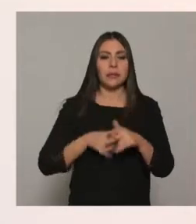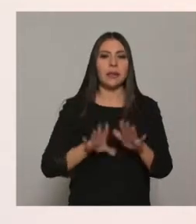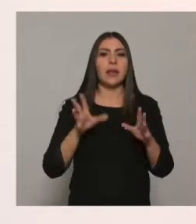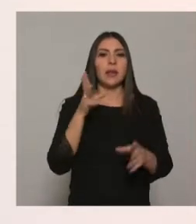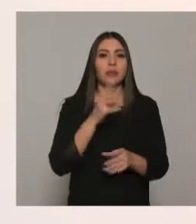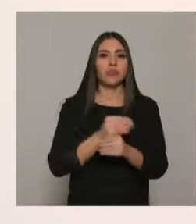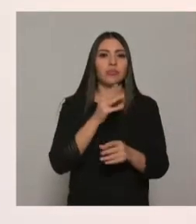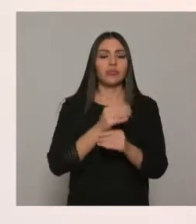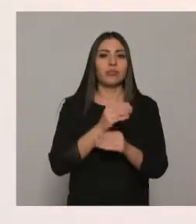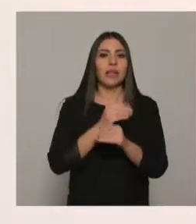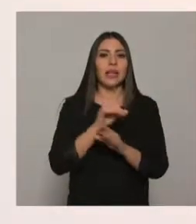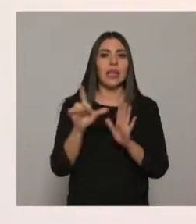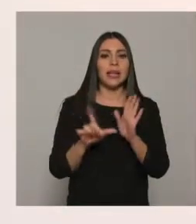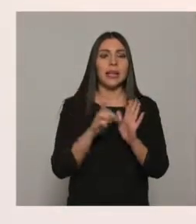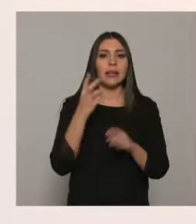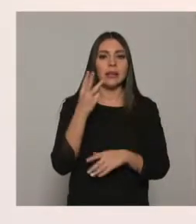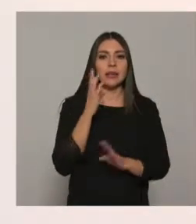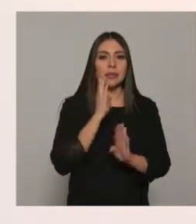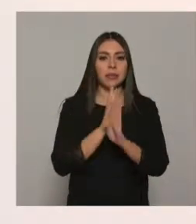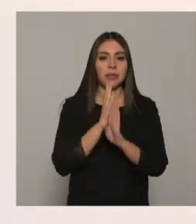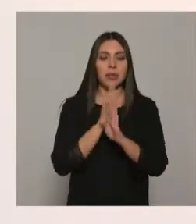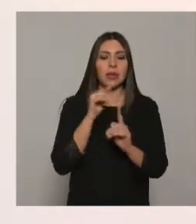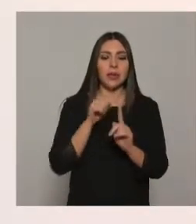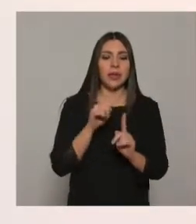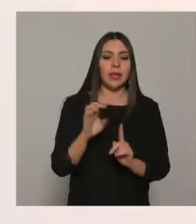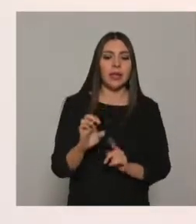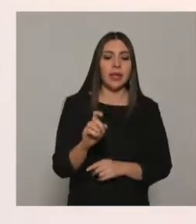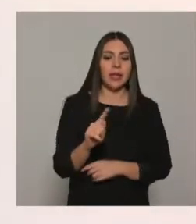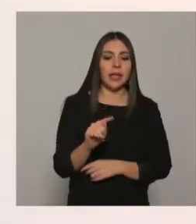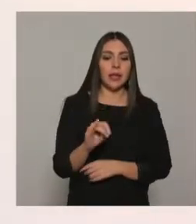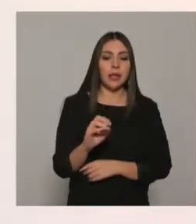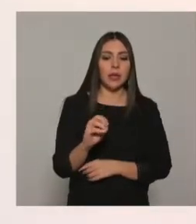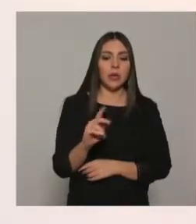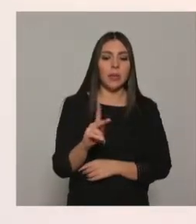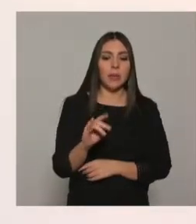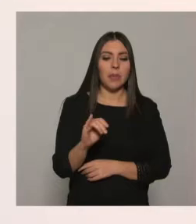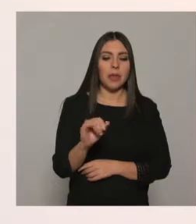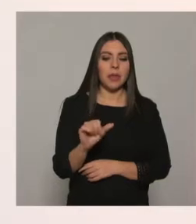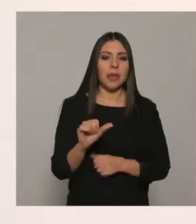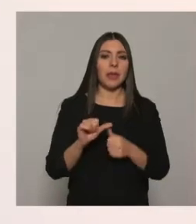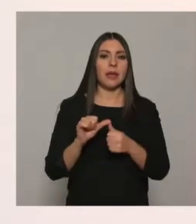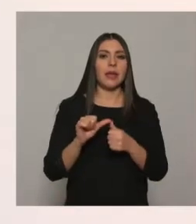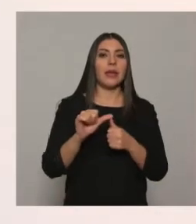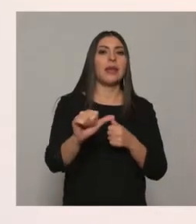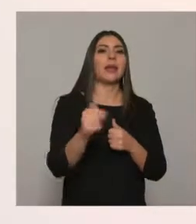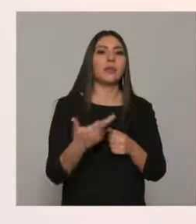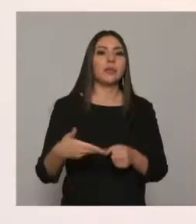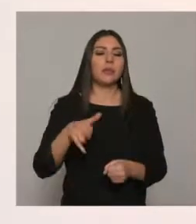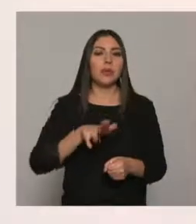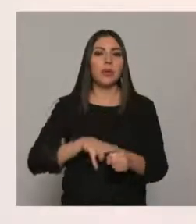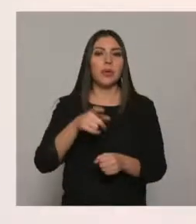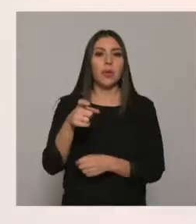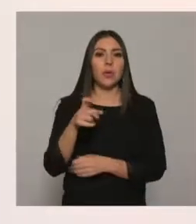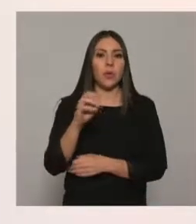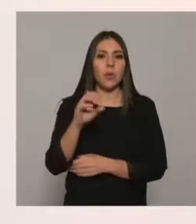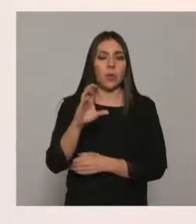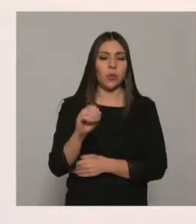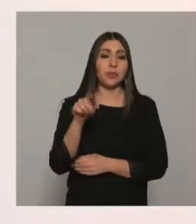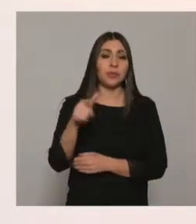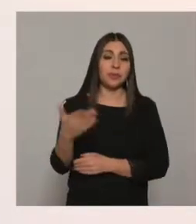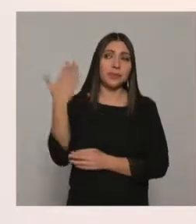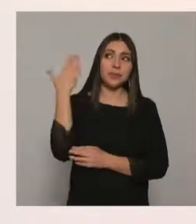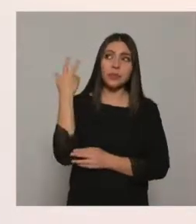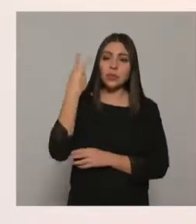del Metrobús, de lo que es Etiopía hasta el Hospital de Joco. Estas obras se detuvieron hace